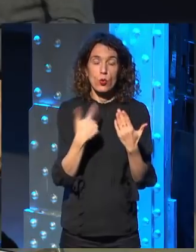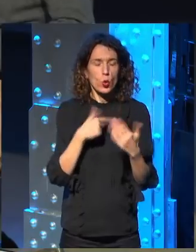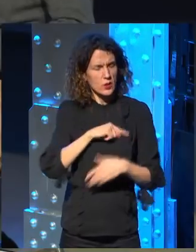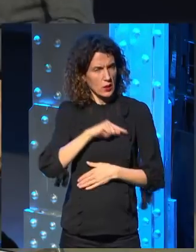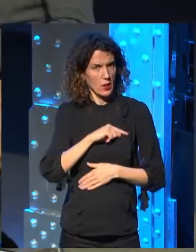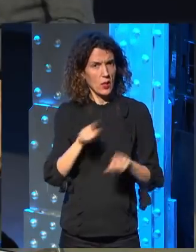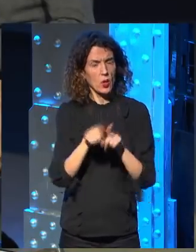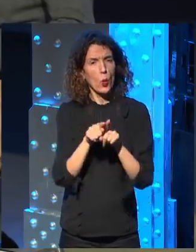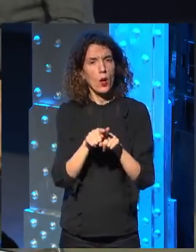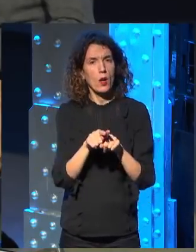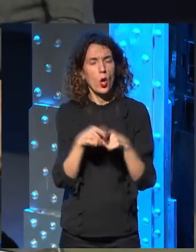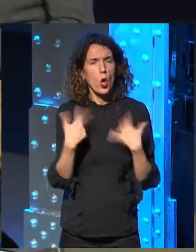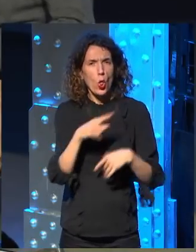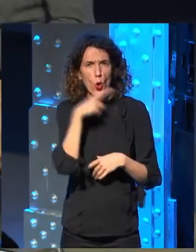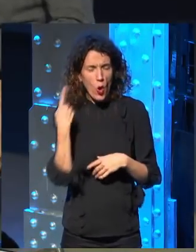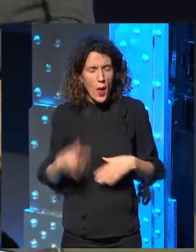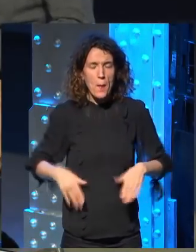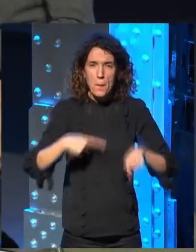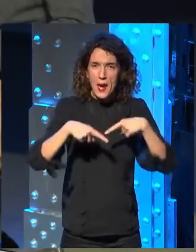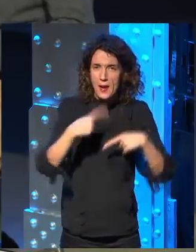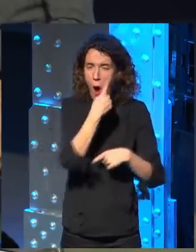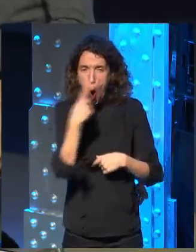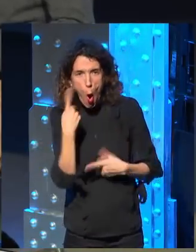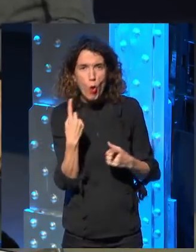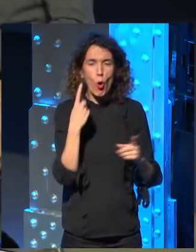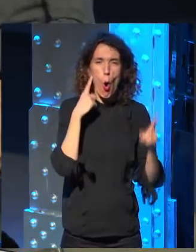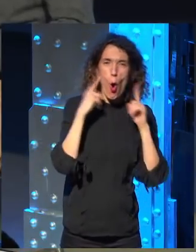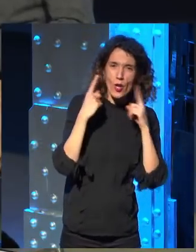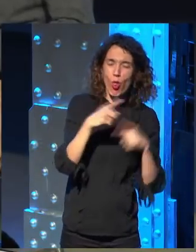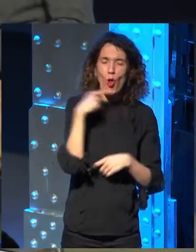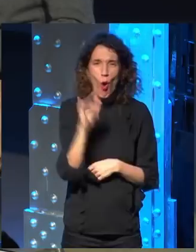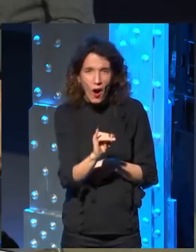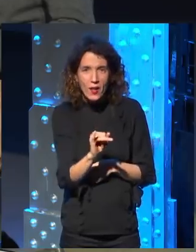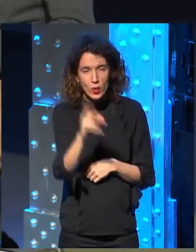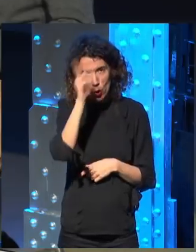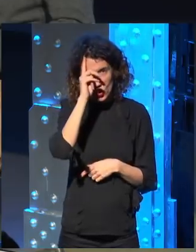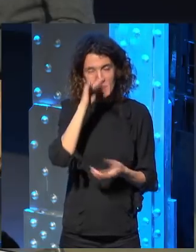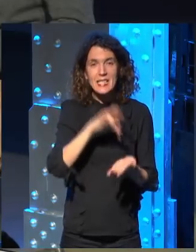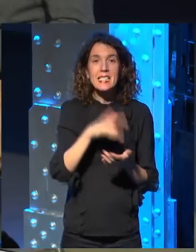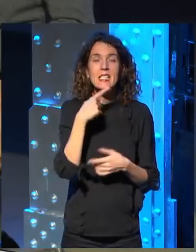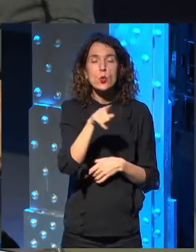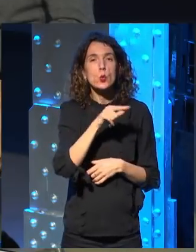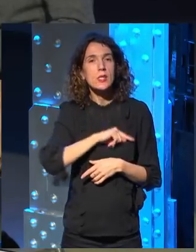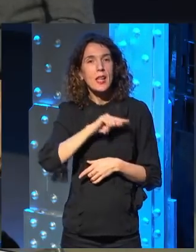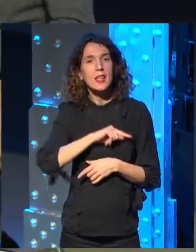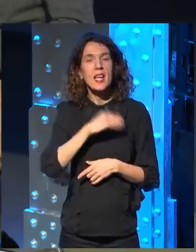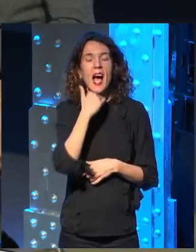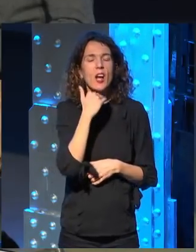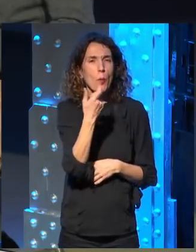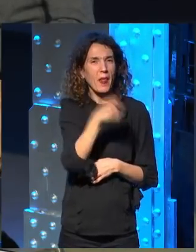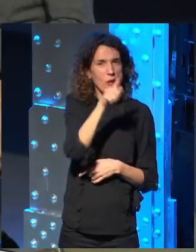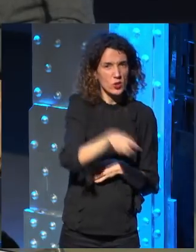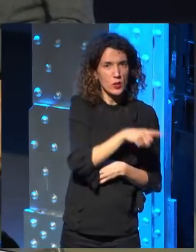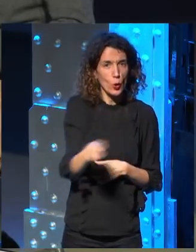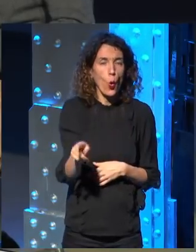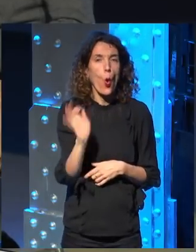lo sentí, a mí me dolían las piernas, los ojos, los oídos. Yo no sé si tú te sentiste un poco así y